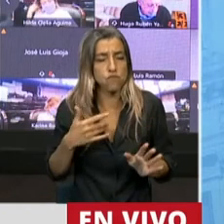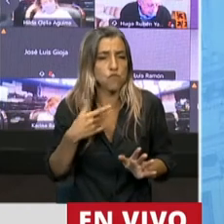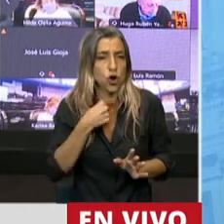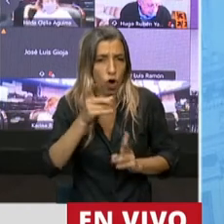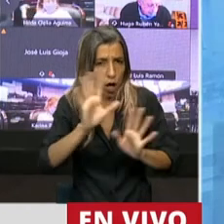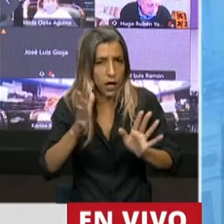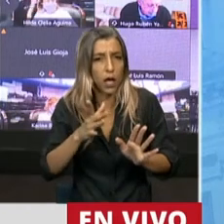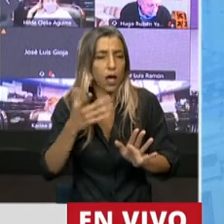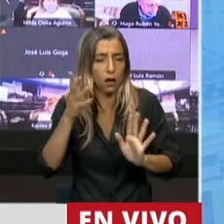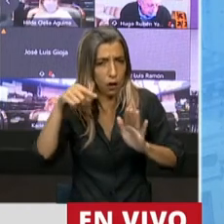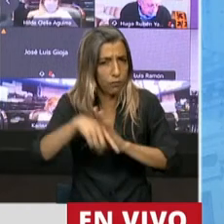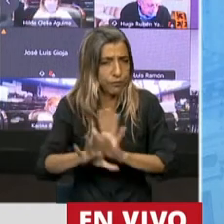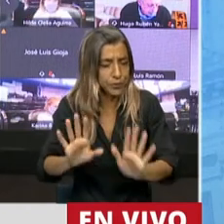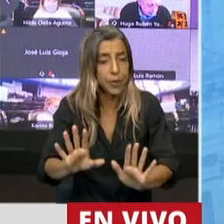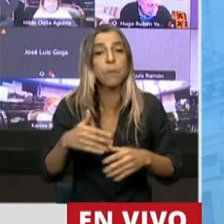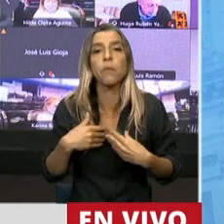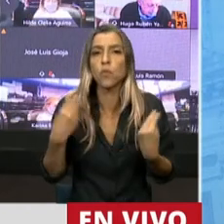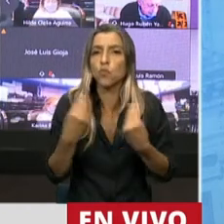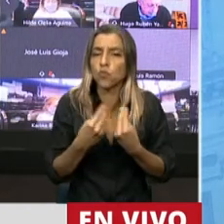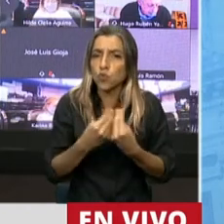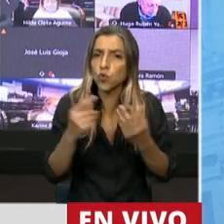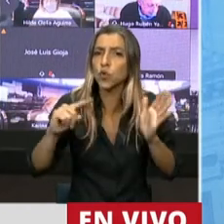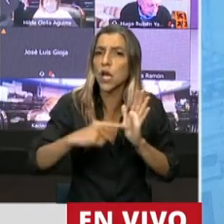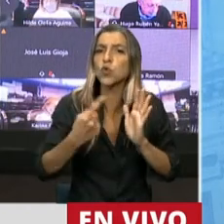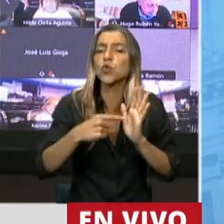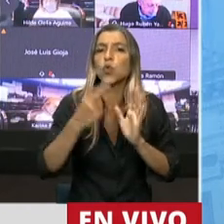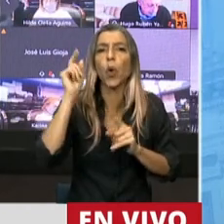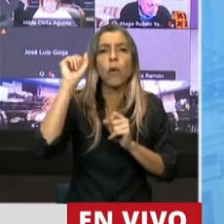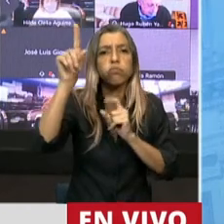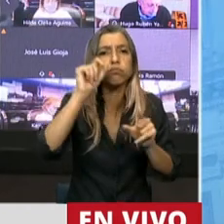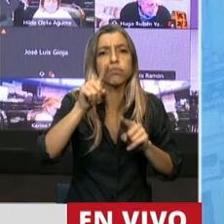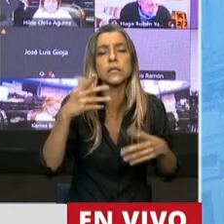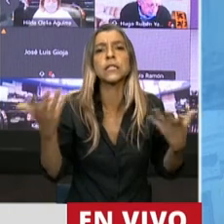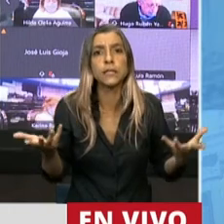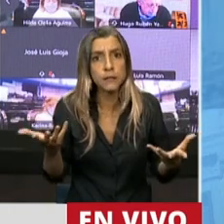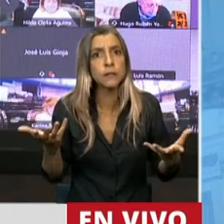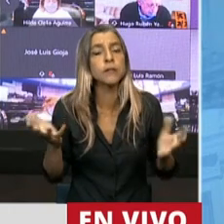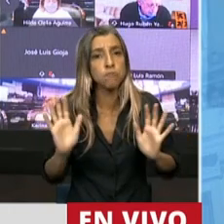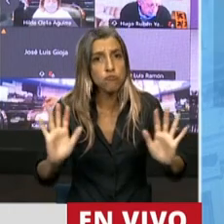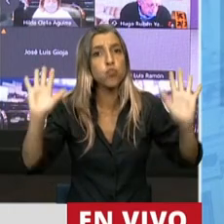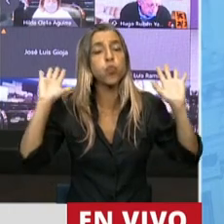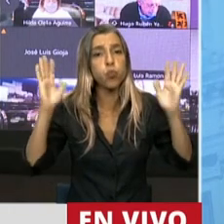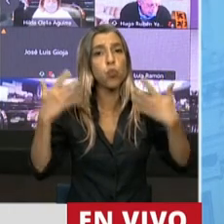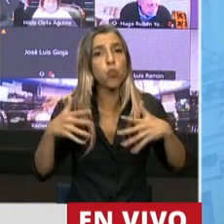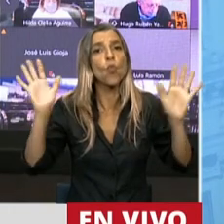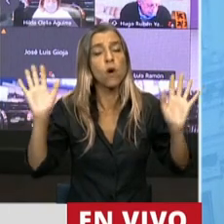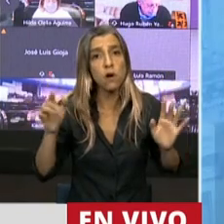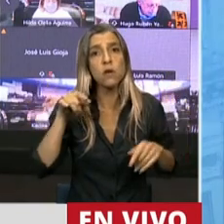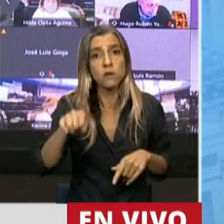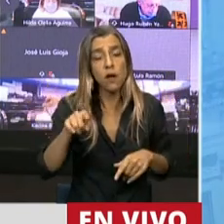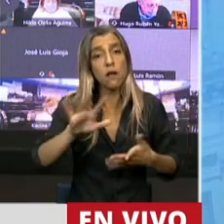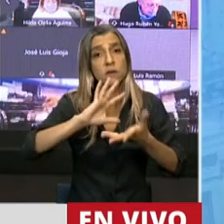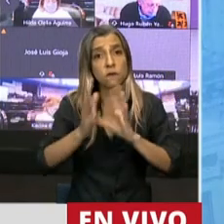naturaleza, pero hay muchas ciudades que están por recibir el impacto favorable, no tanto en la inmediatez de la